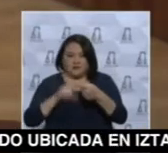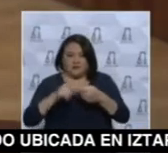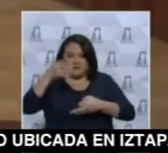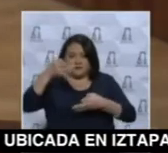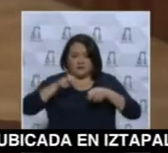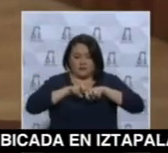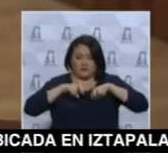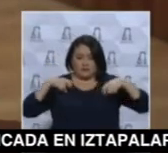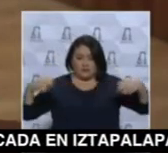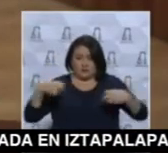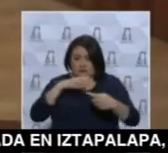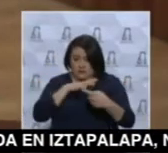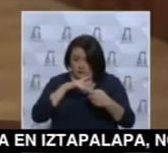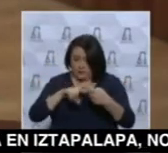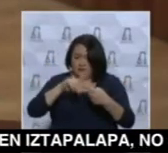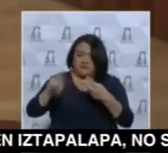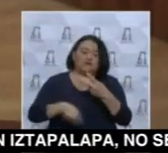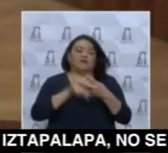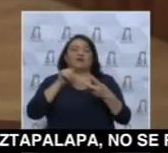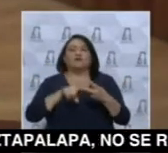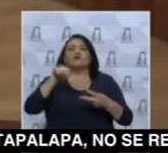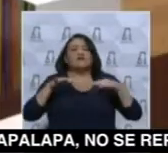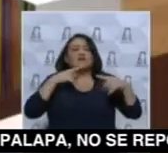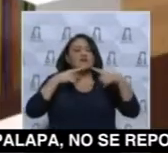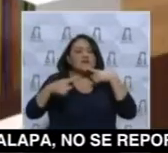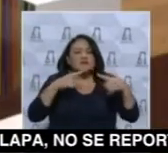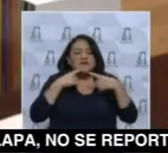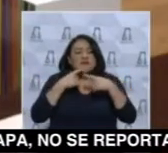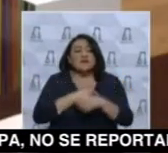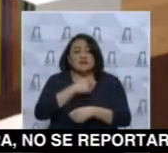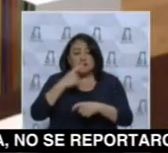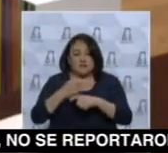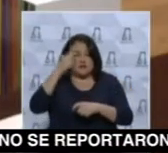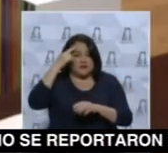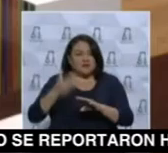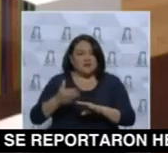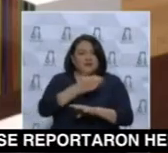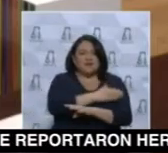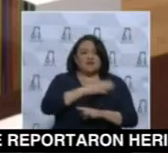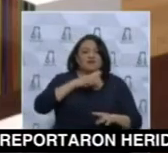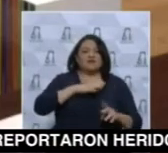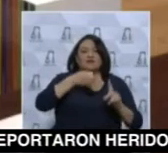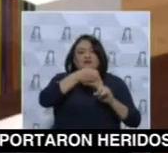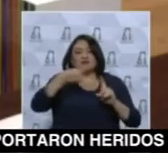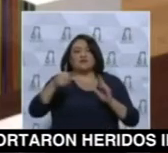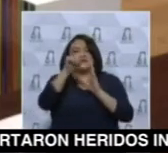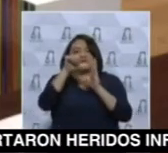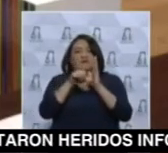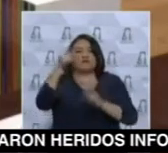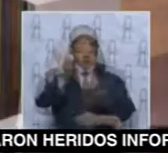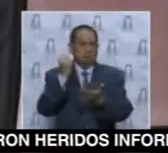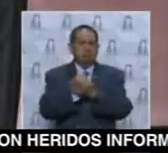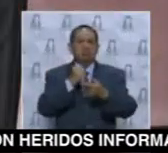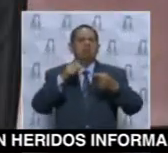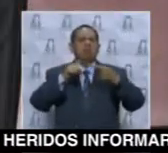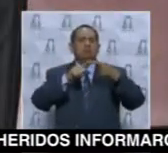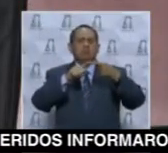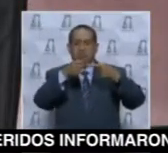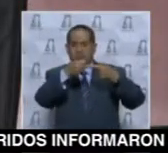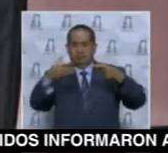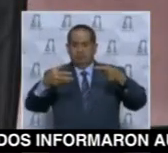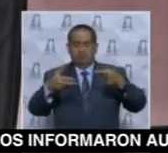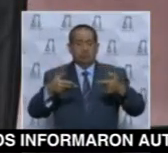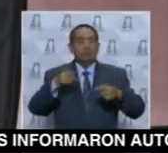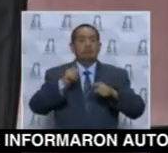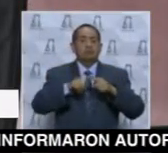Otálora, presidenta del tribunal, quien hizo la declaración de presidente electo a Andrés Manuel López Obrador. El candidato